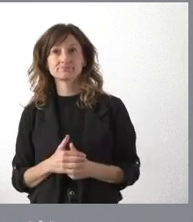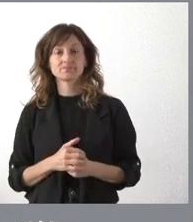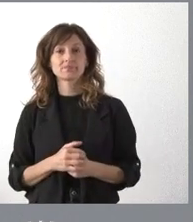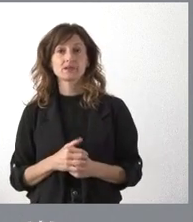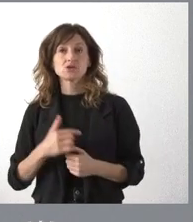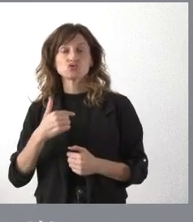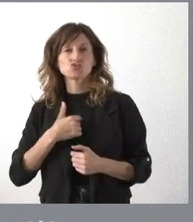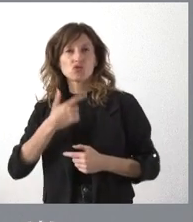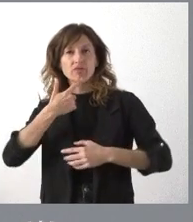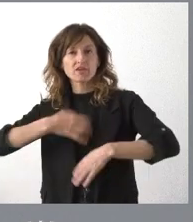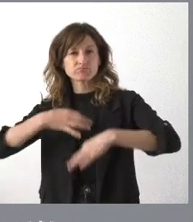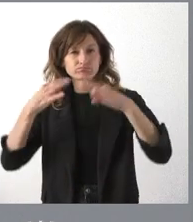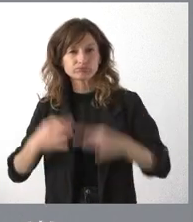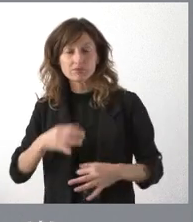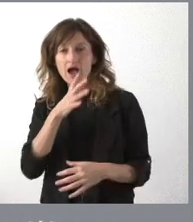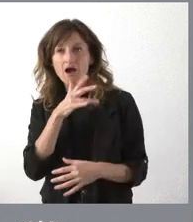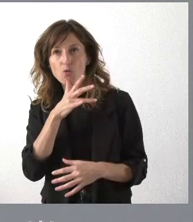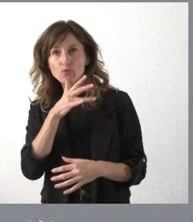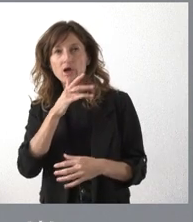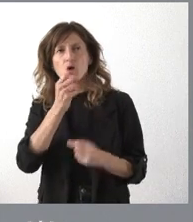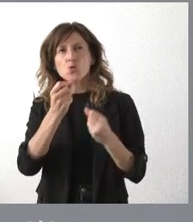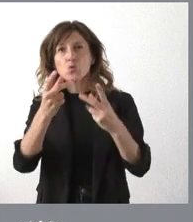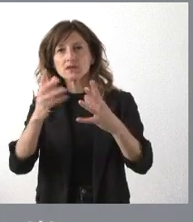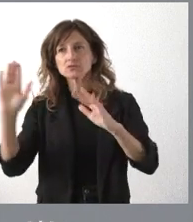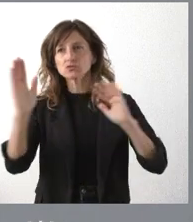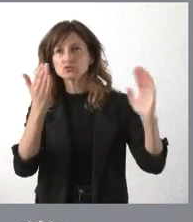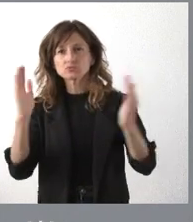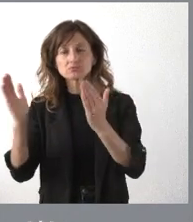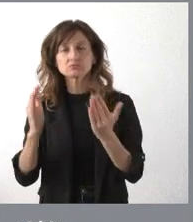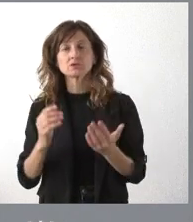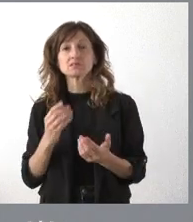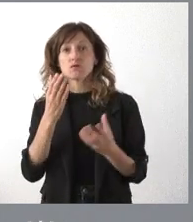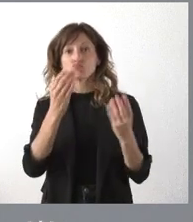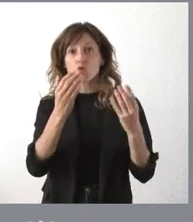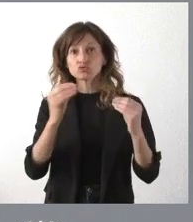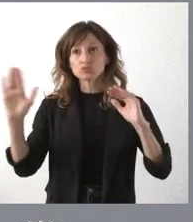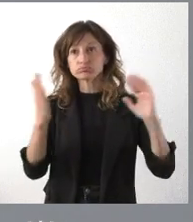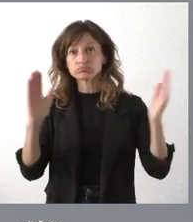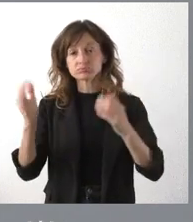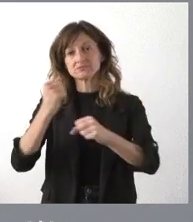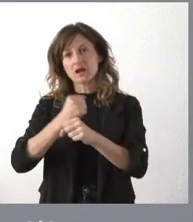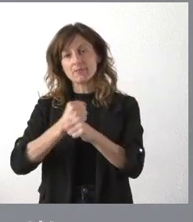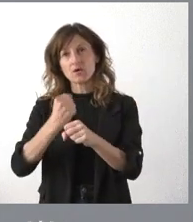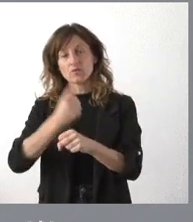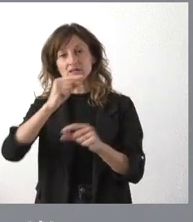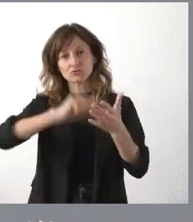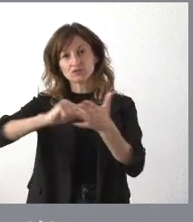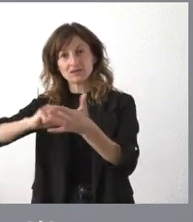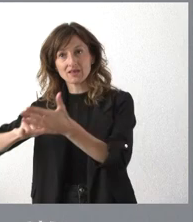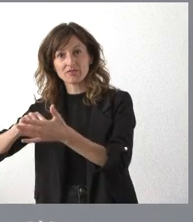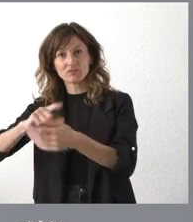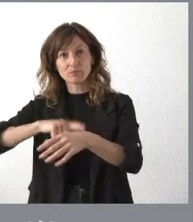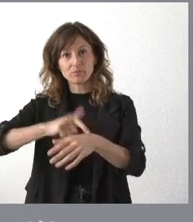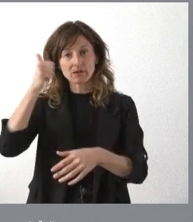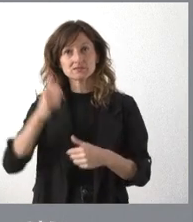asegurar Cuántos administradores se van a presentar a más licitadores más tiempo de trabajo de la mesa de contratación Y